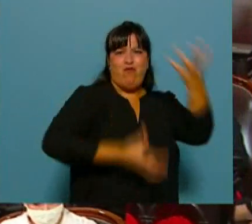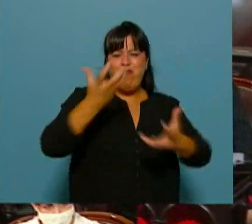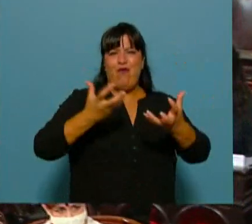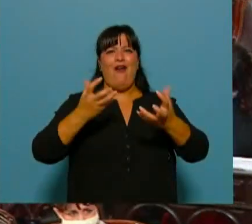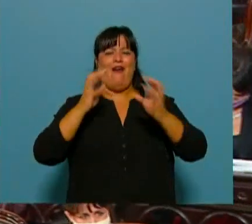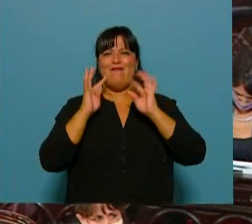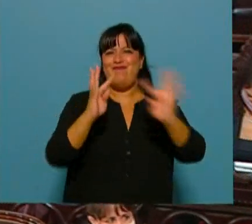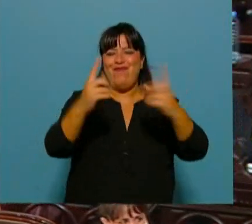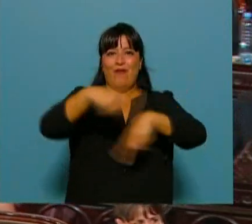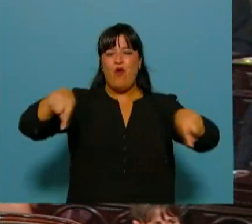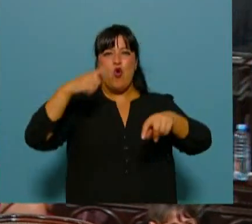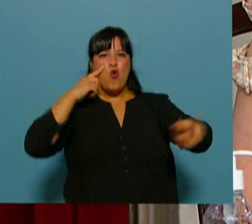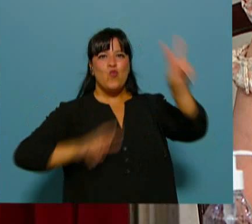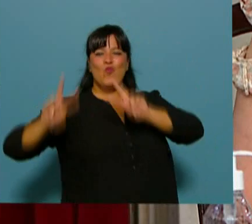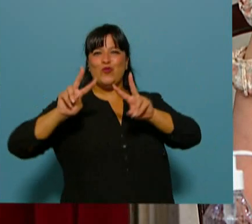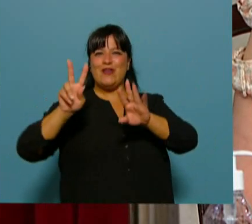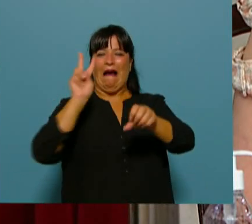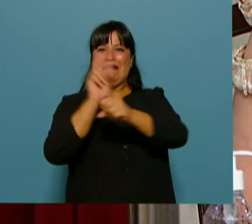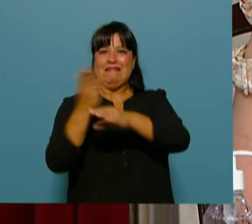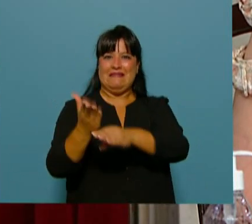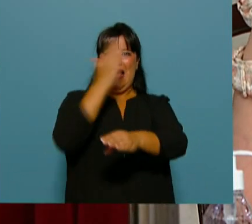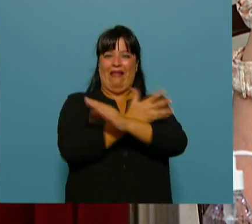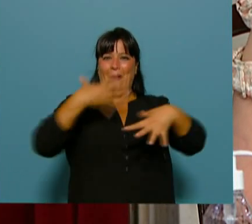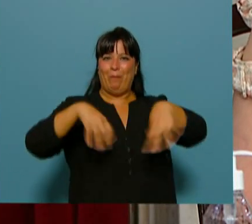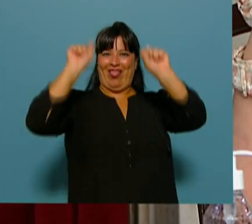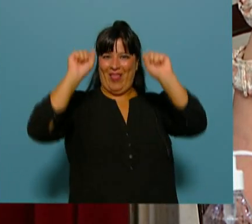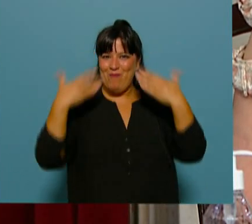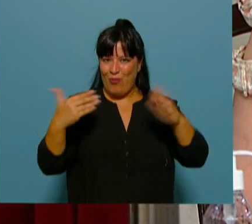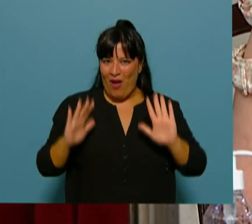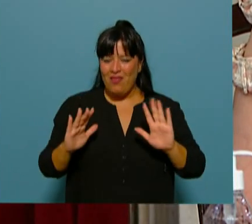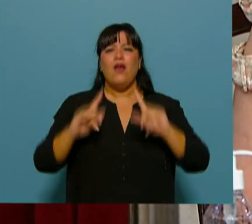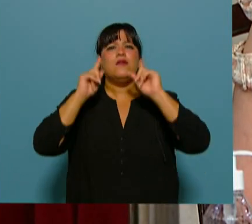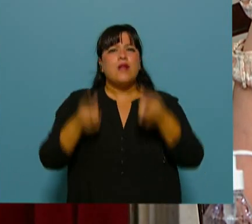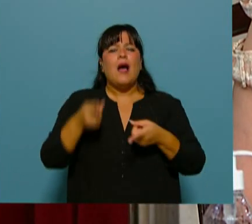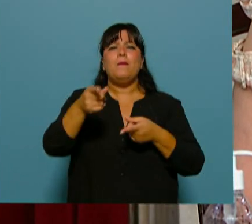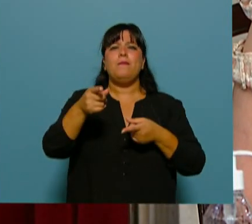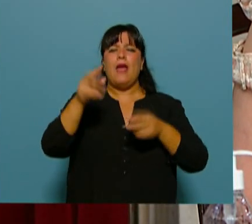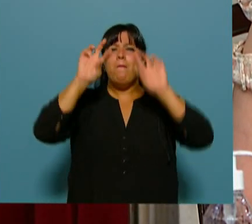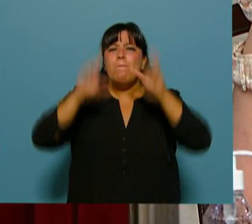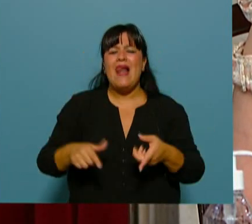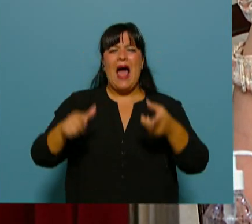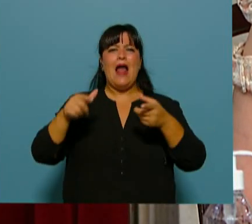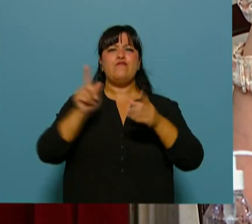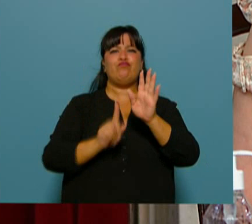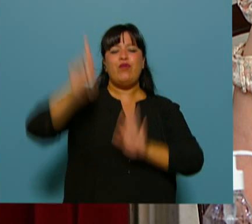antrópicas. Continuaremos priorizando el plan satelital e impulsaremos el plan espacial